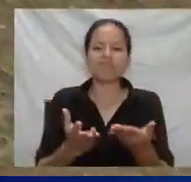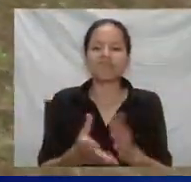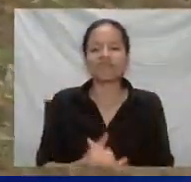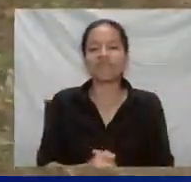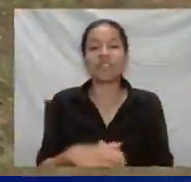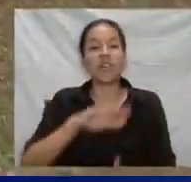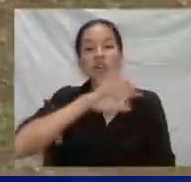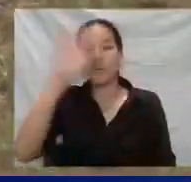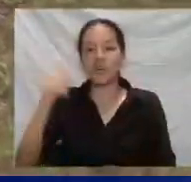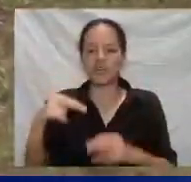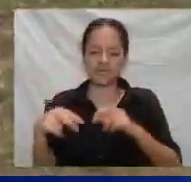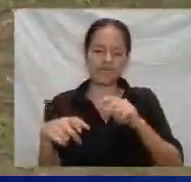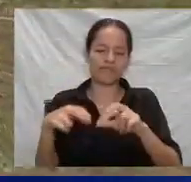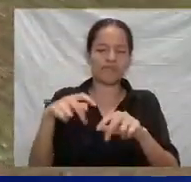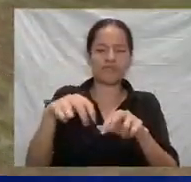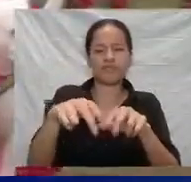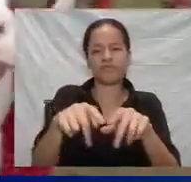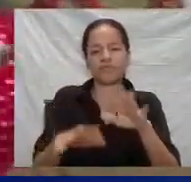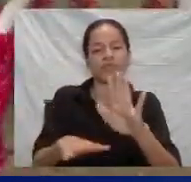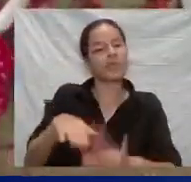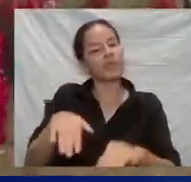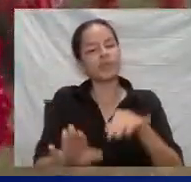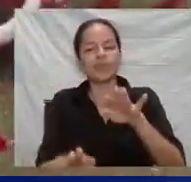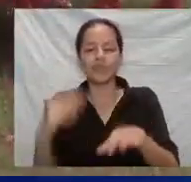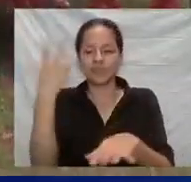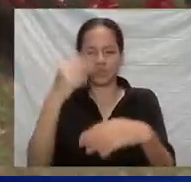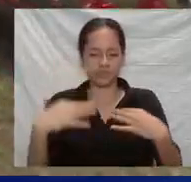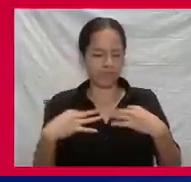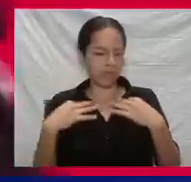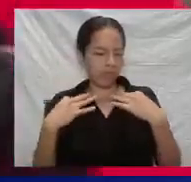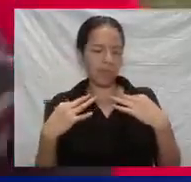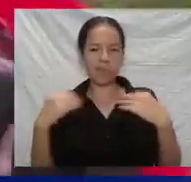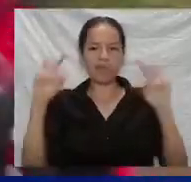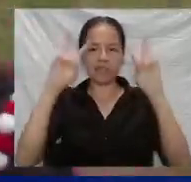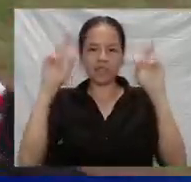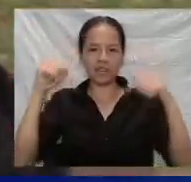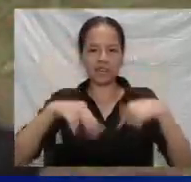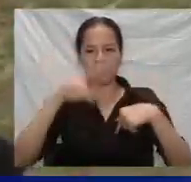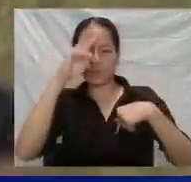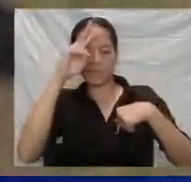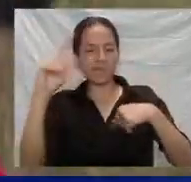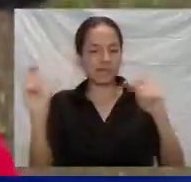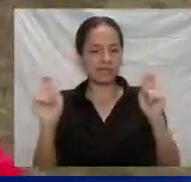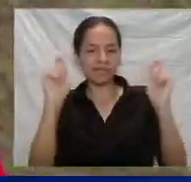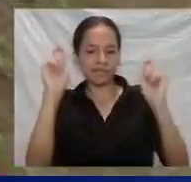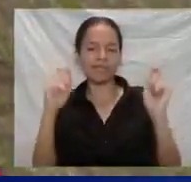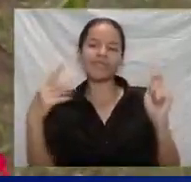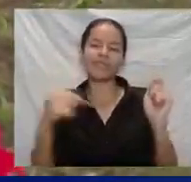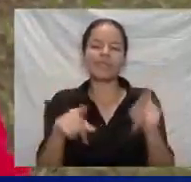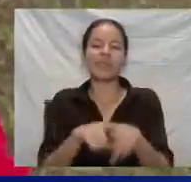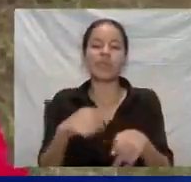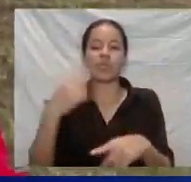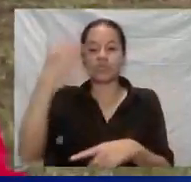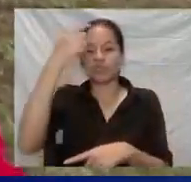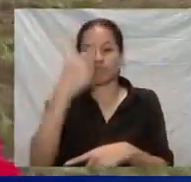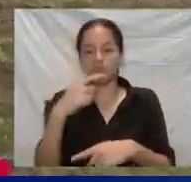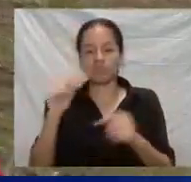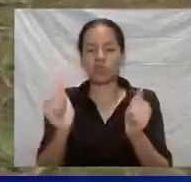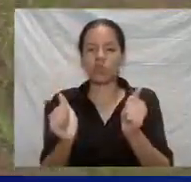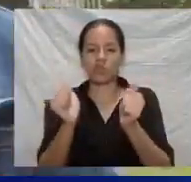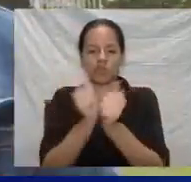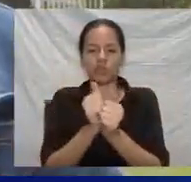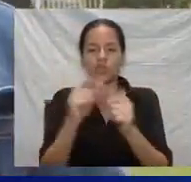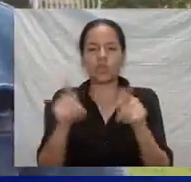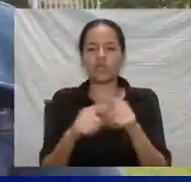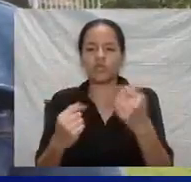alfombra roja desfilando sus disfraces alusivos a las fiestas patrias sus dueños también lo hicieron no se quedaron atrás apoyando la calificación de su